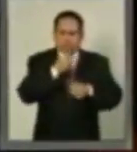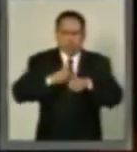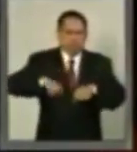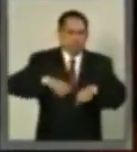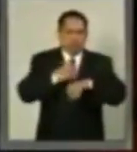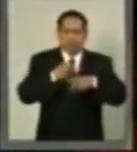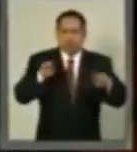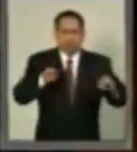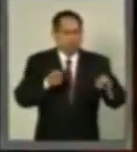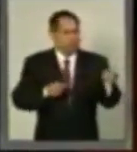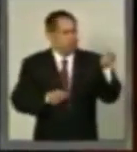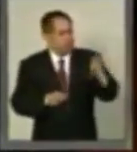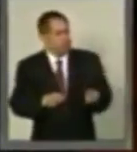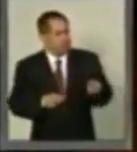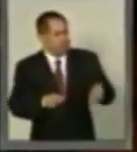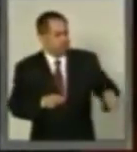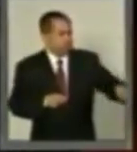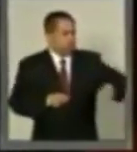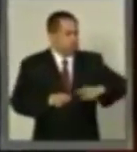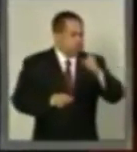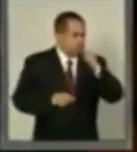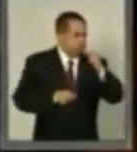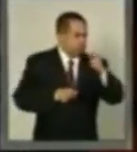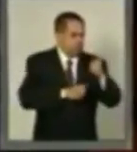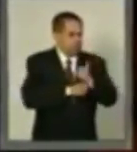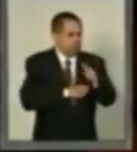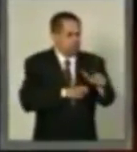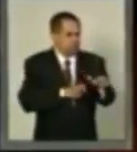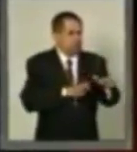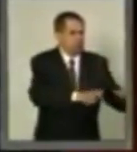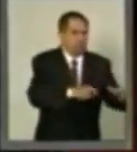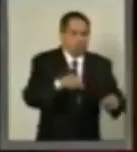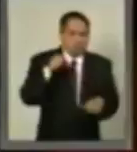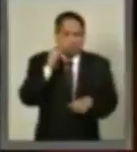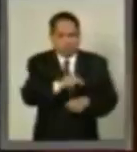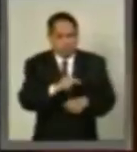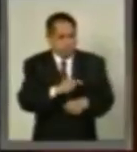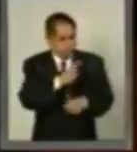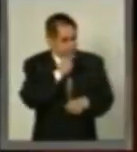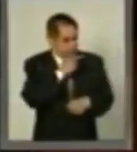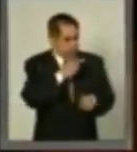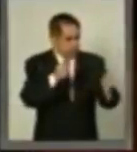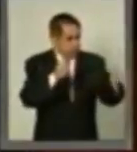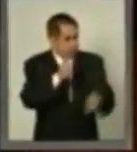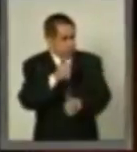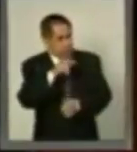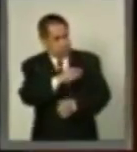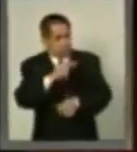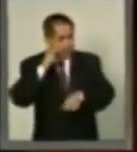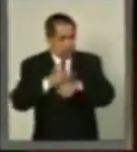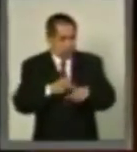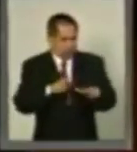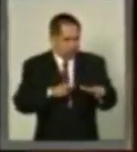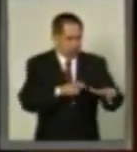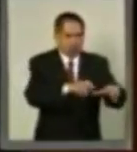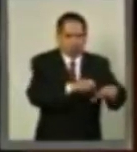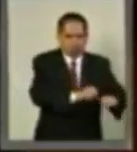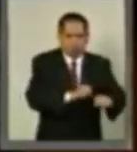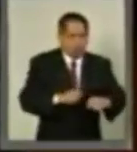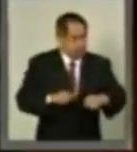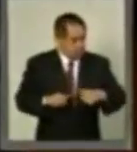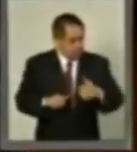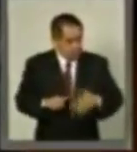de Gobernación, a una fuerza armada, a un cuerpo policial represivo.